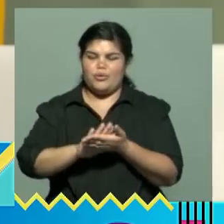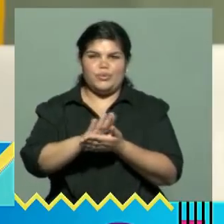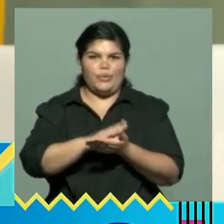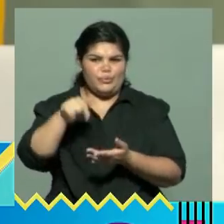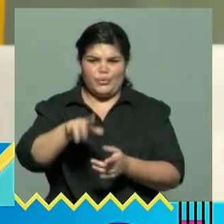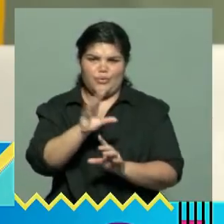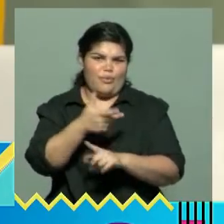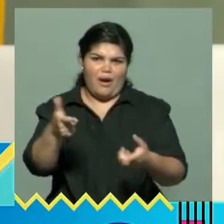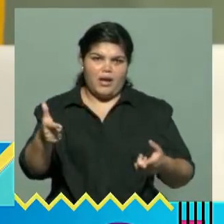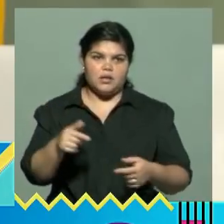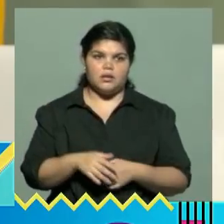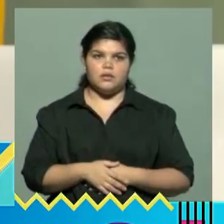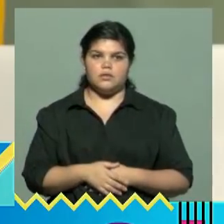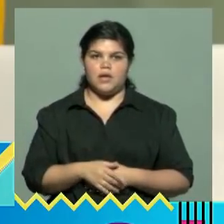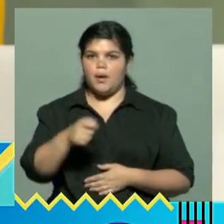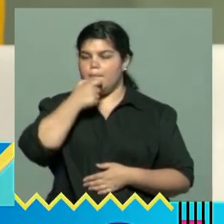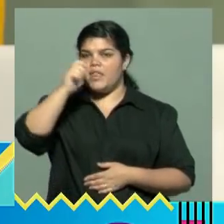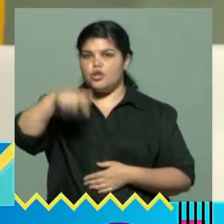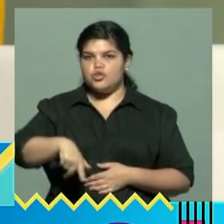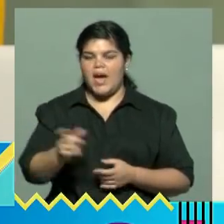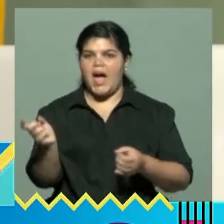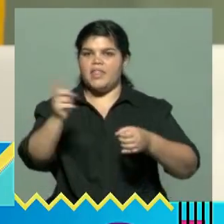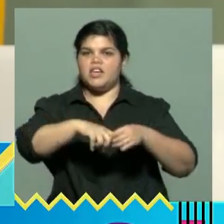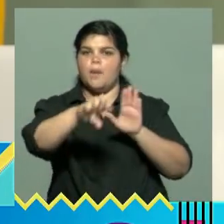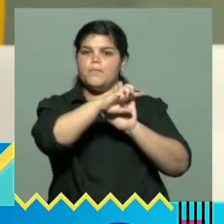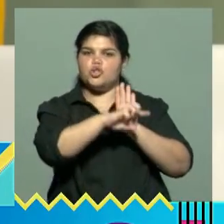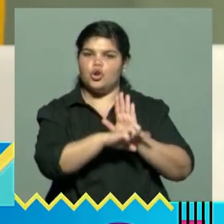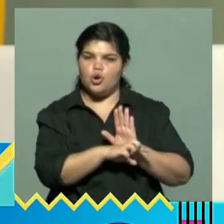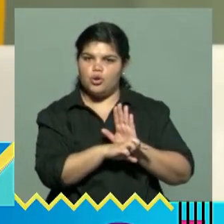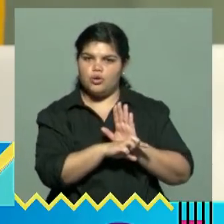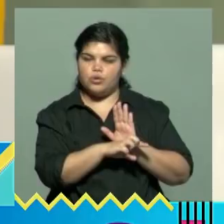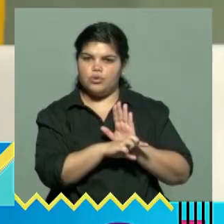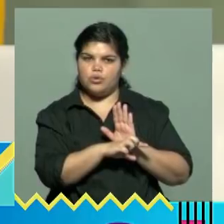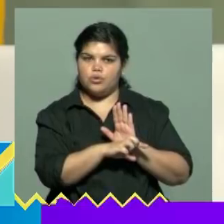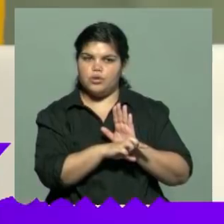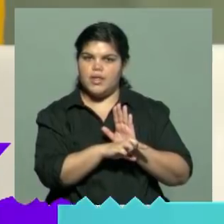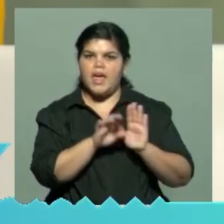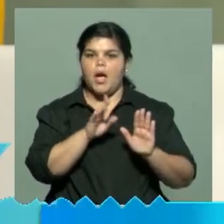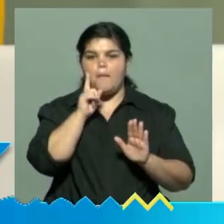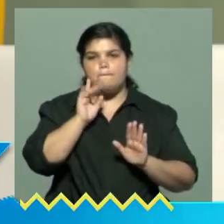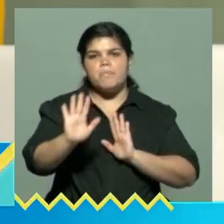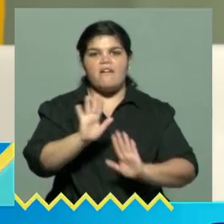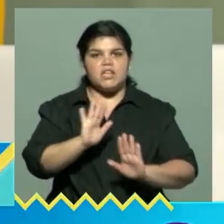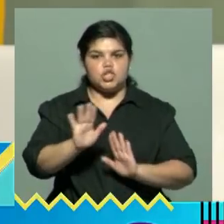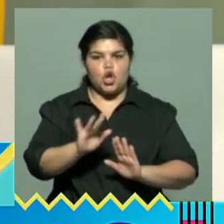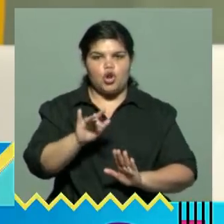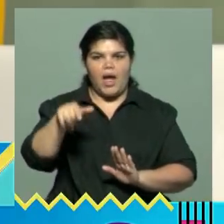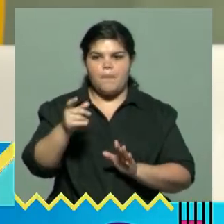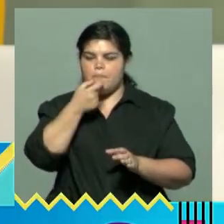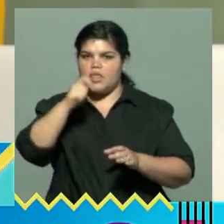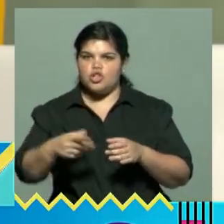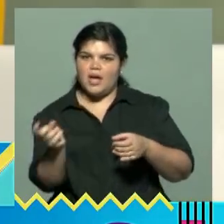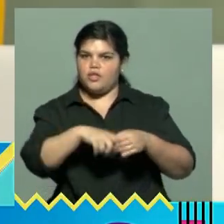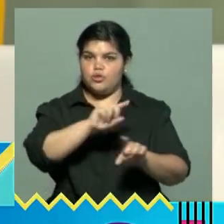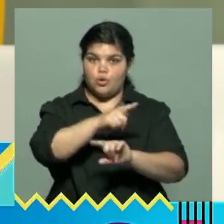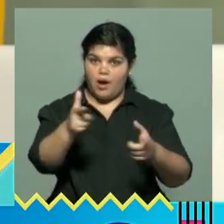contexto tampoco, es que nuestra provincia no está adherida al protocolo, digamos, de prevención justamente para estos casos, porque el